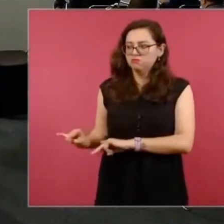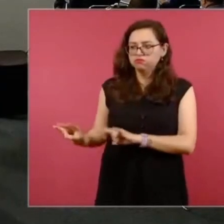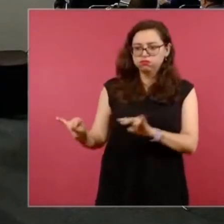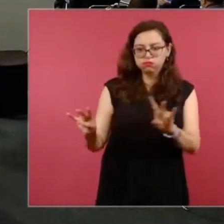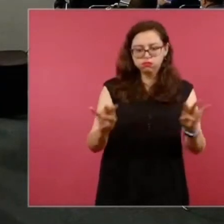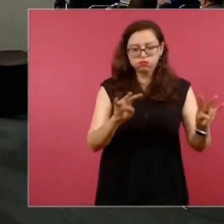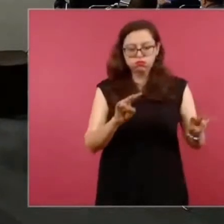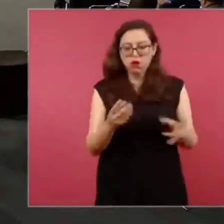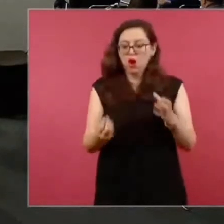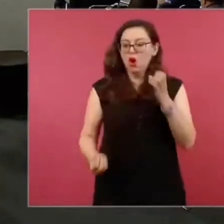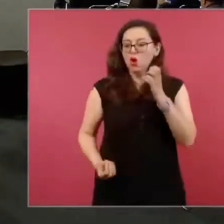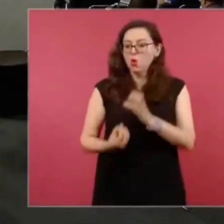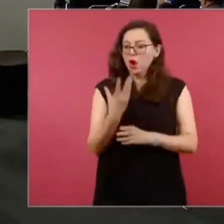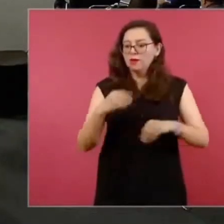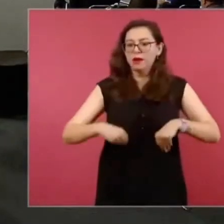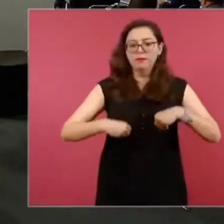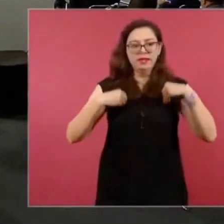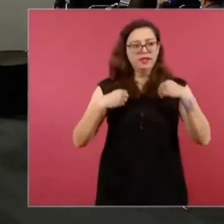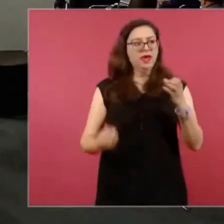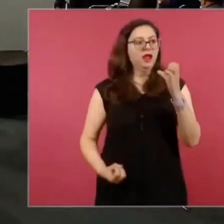nuevos reacomodos.